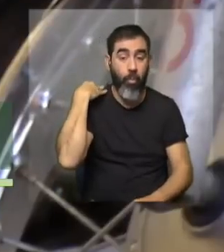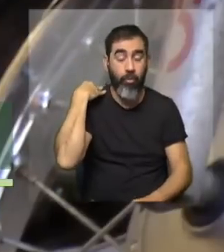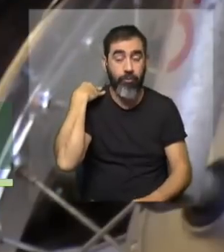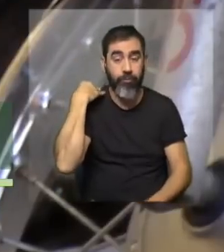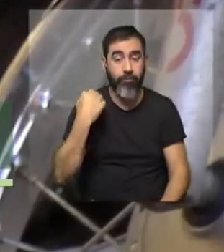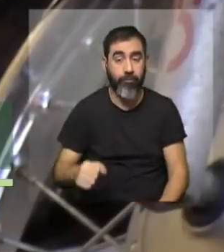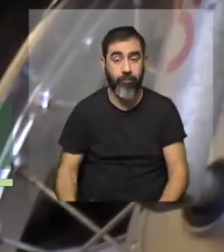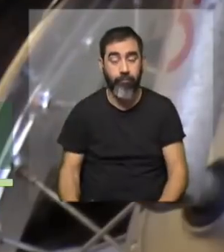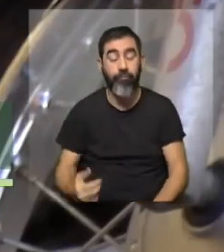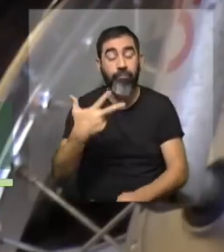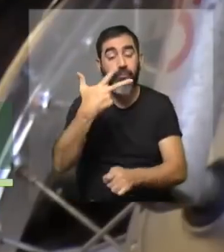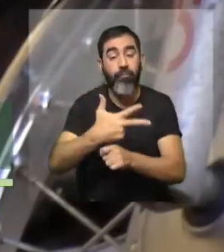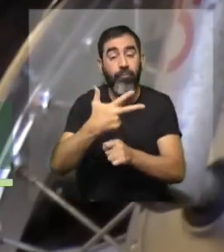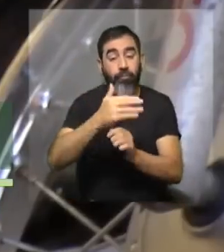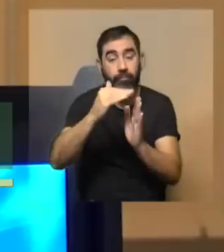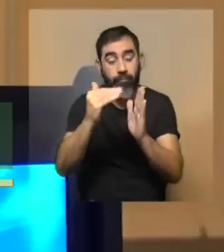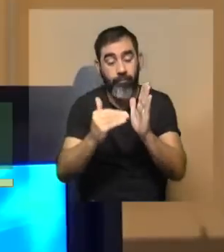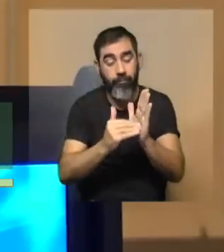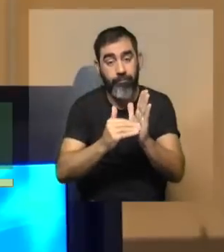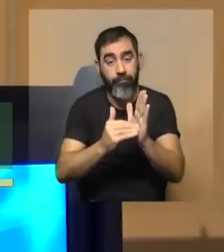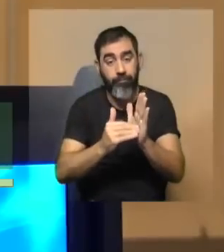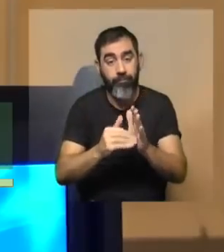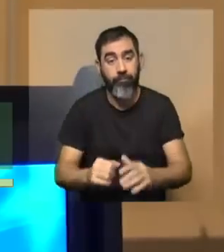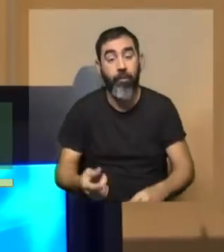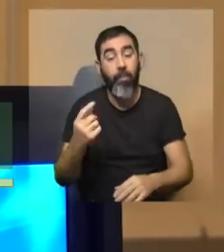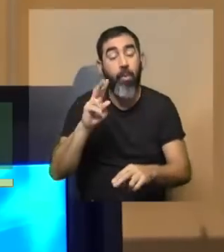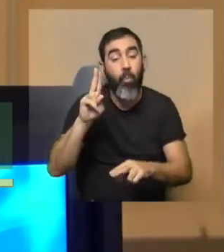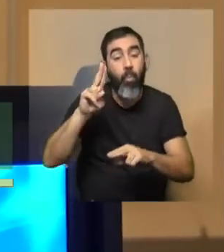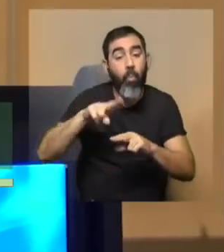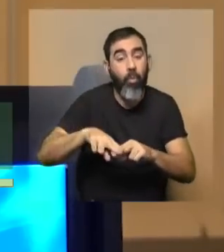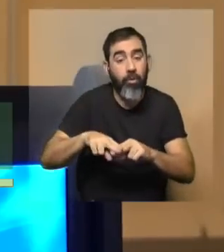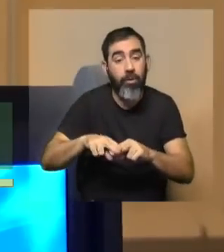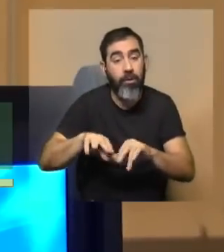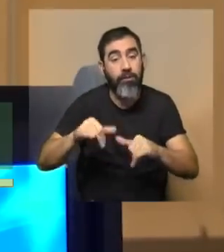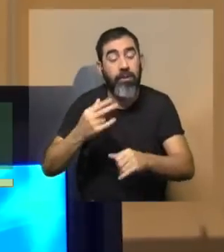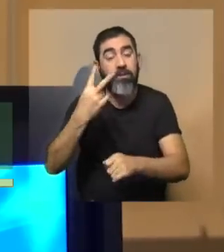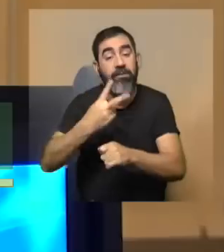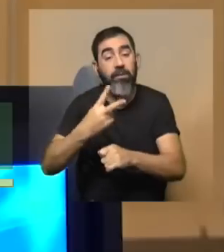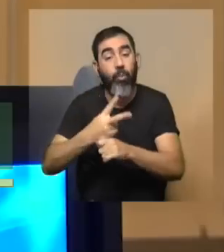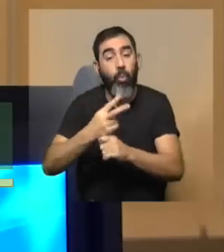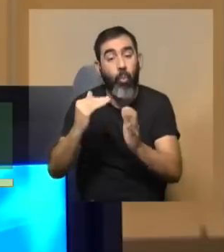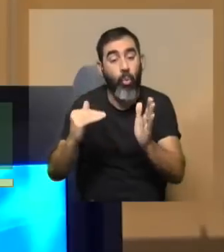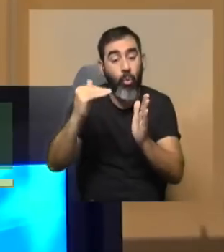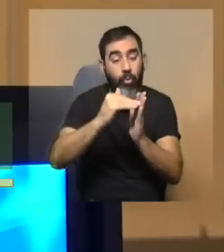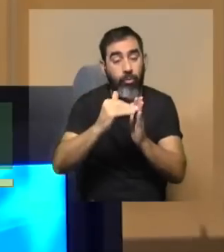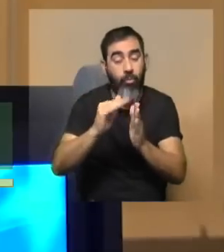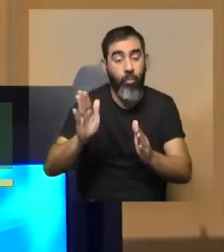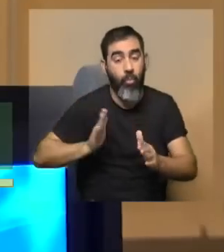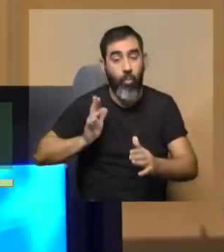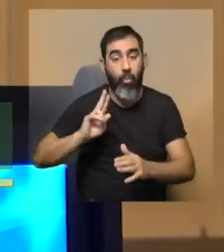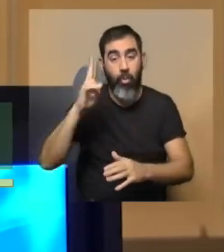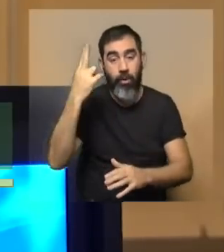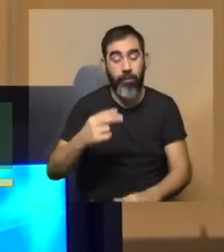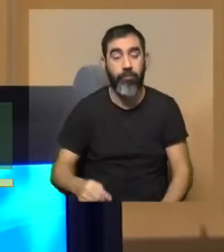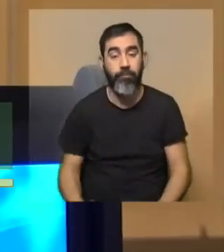está ocupando el tercer lugar en incidencia pero en mortalidad ya está ocupando el segundo lugar en la mujer uruguaya